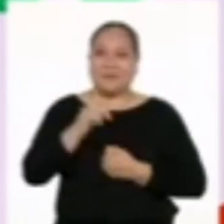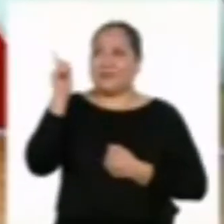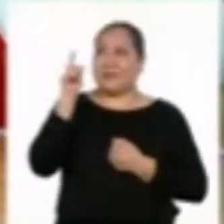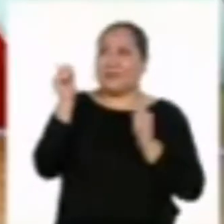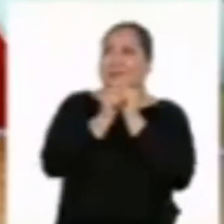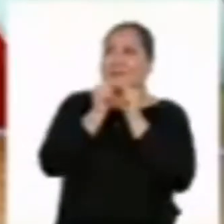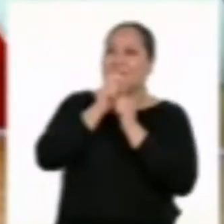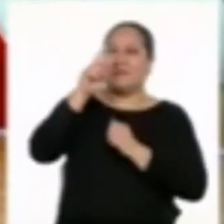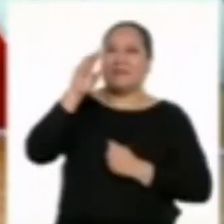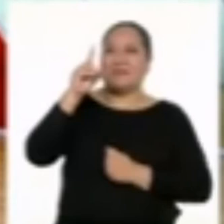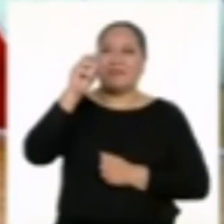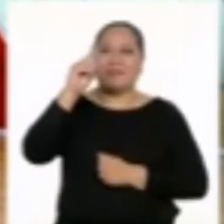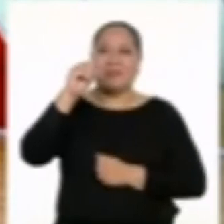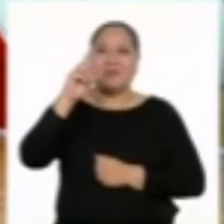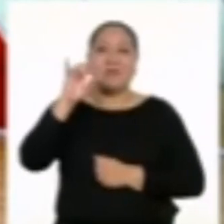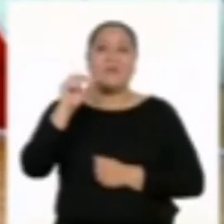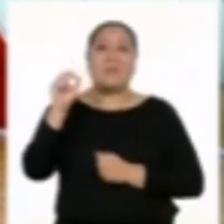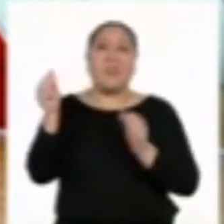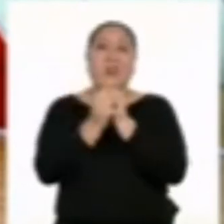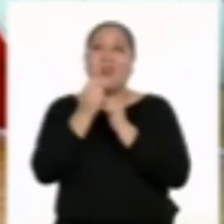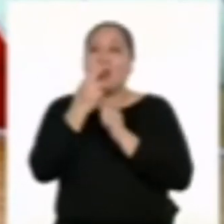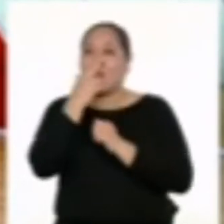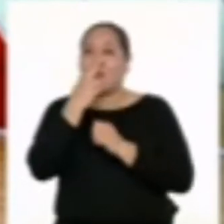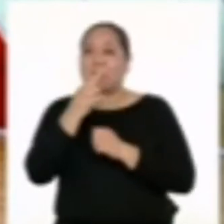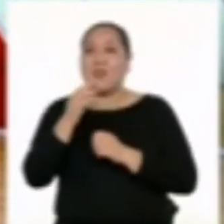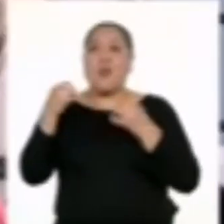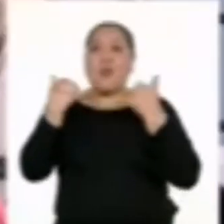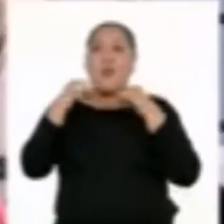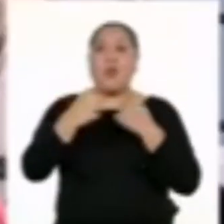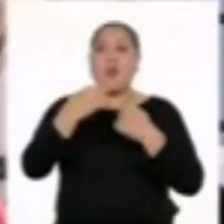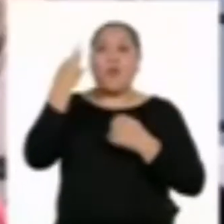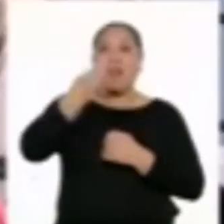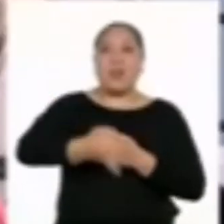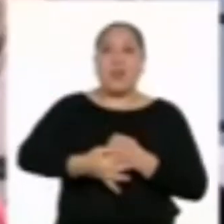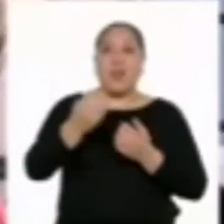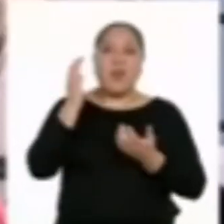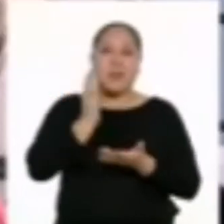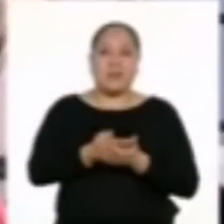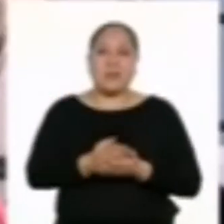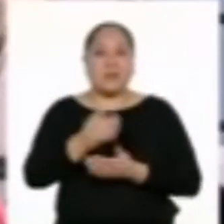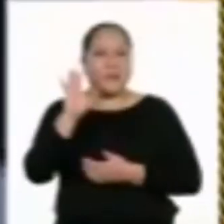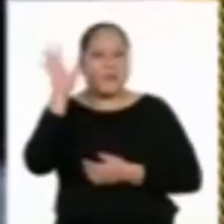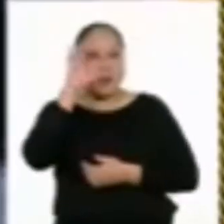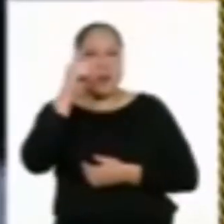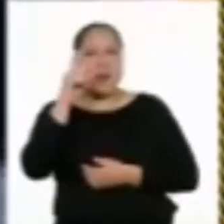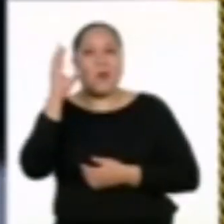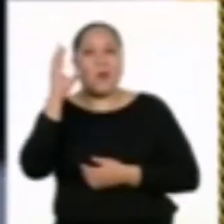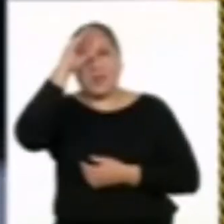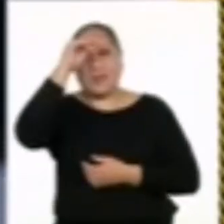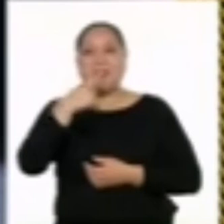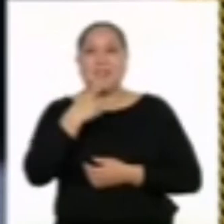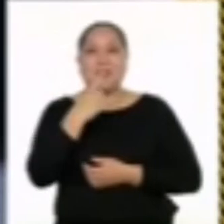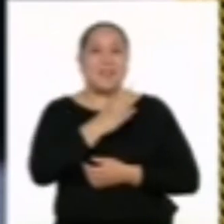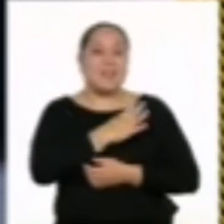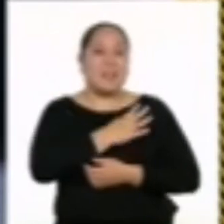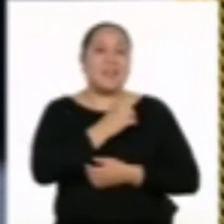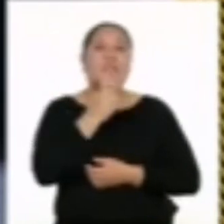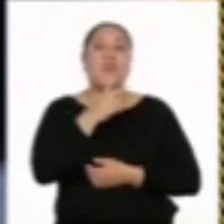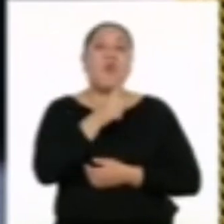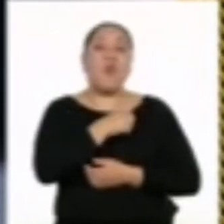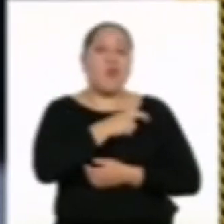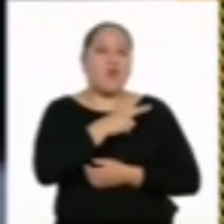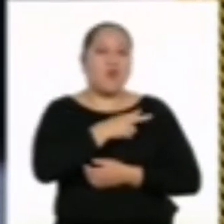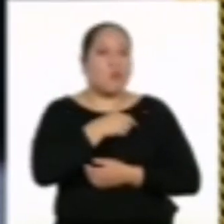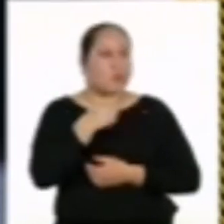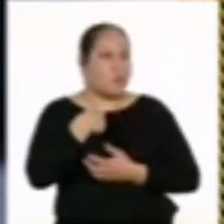con Rodrigo y Tocino, jugando verdad o castigo. Acompáñennos. Hola chicas y chicos de segundo de secundaria. Hola, yo quiero